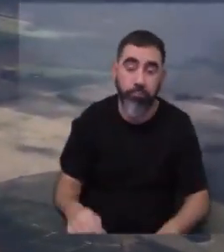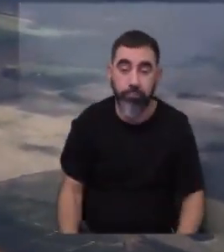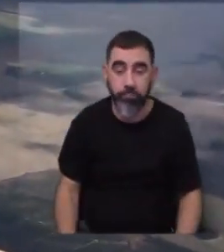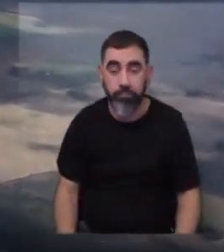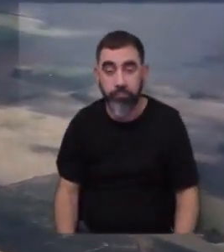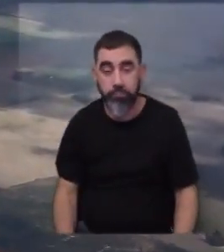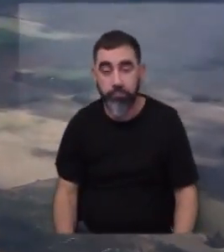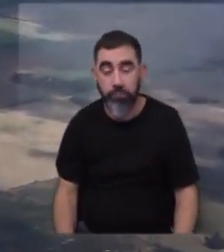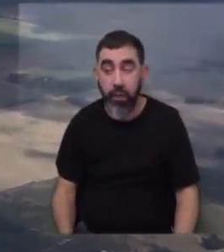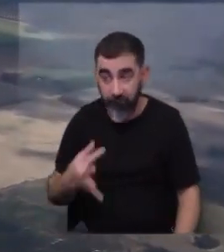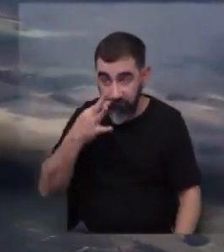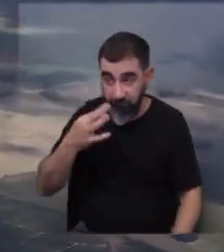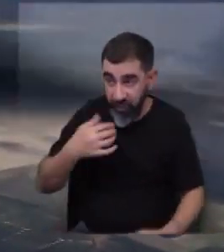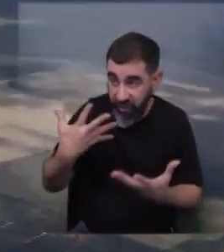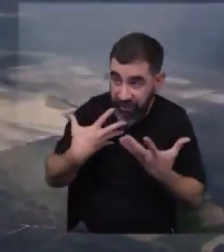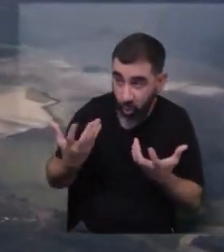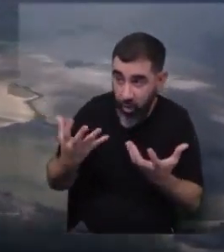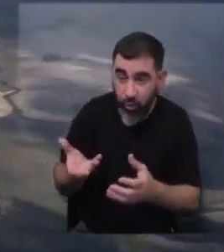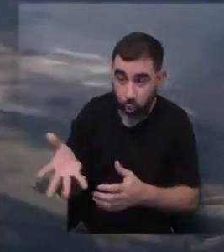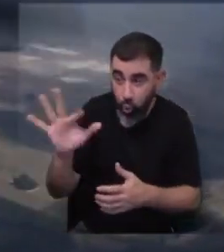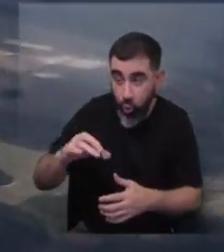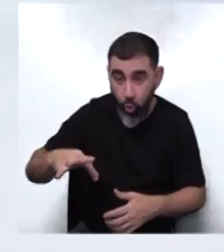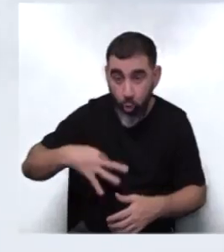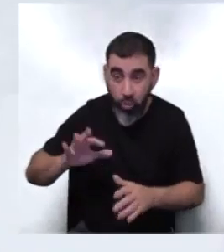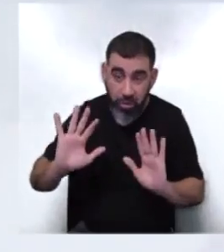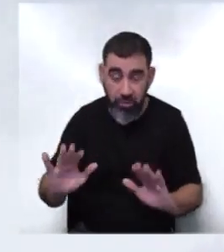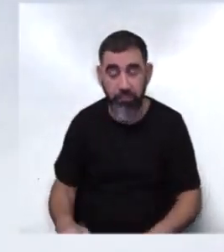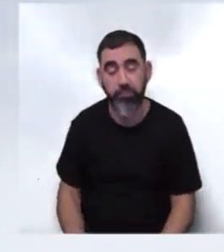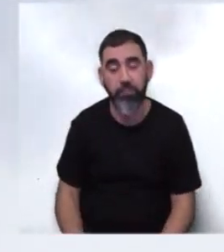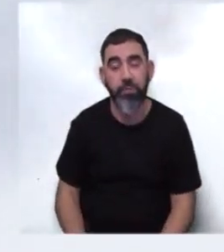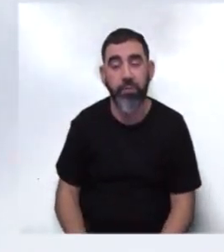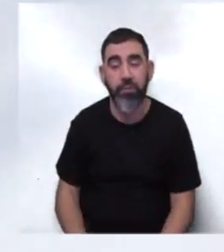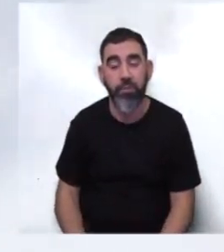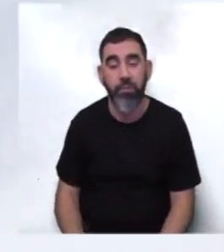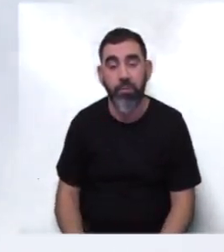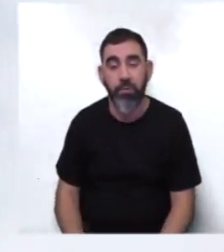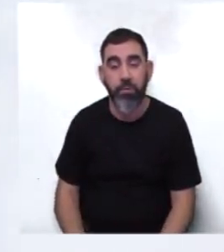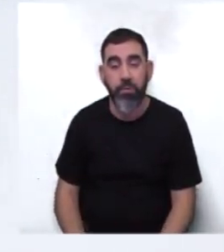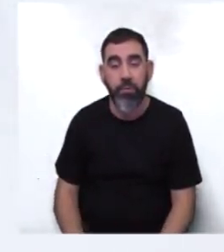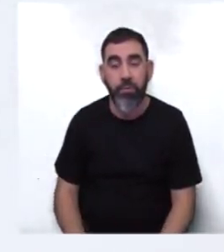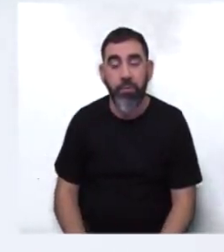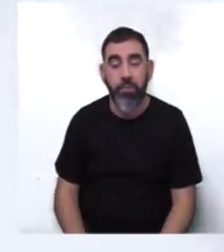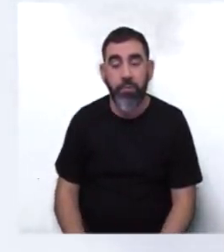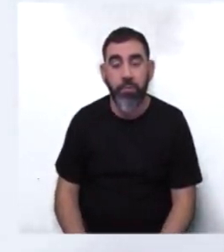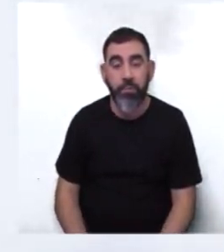ver si esto es lo que quiere hacer todos los días de la vida, básicamente.